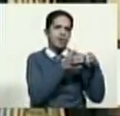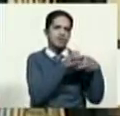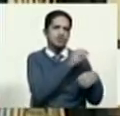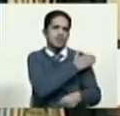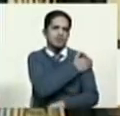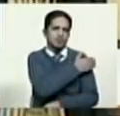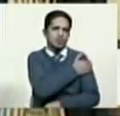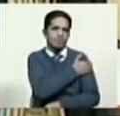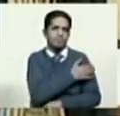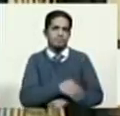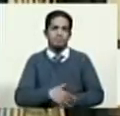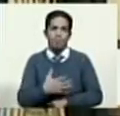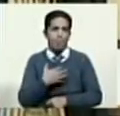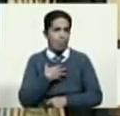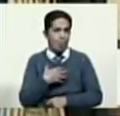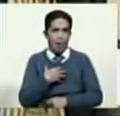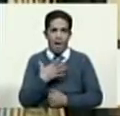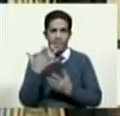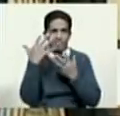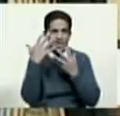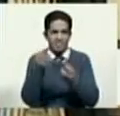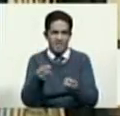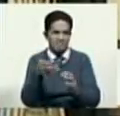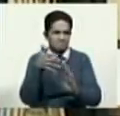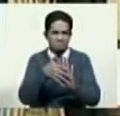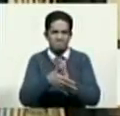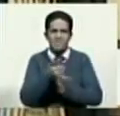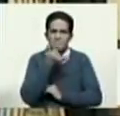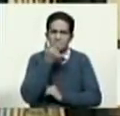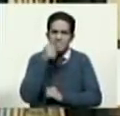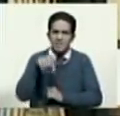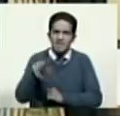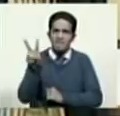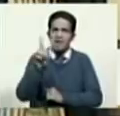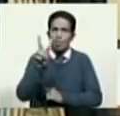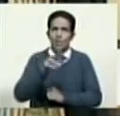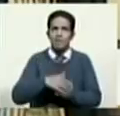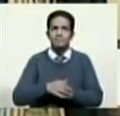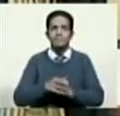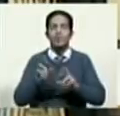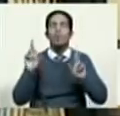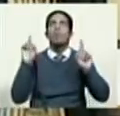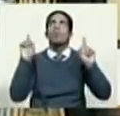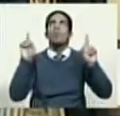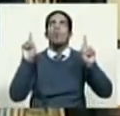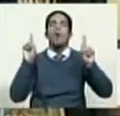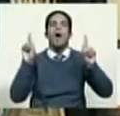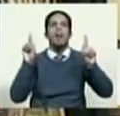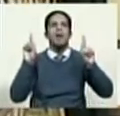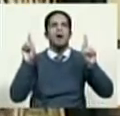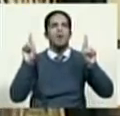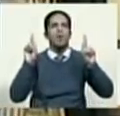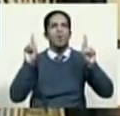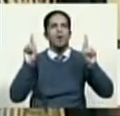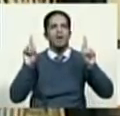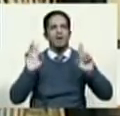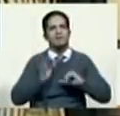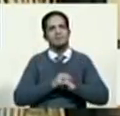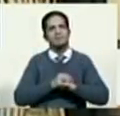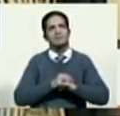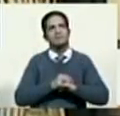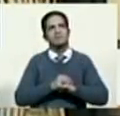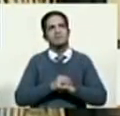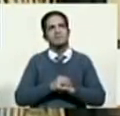No pueden entender lo que sucede en Venezuela. Ojalá, siempre digo,